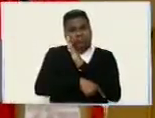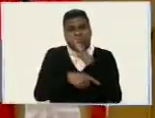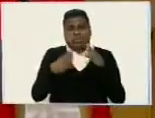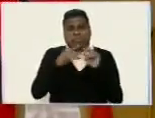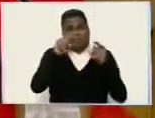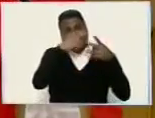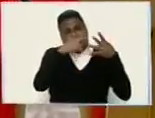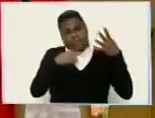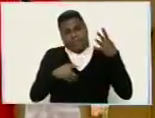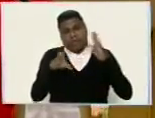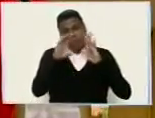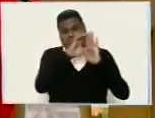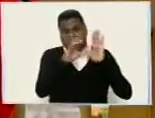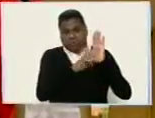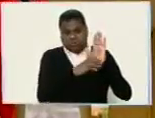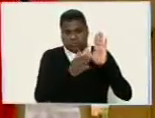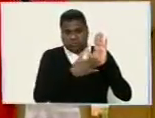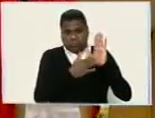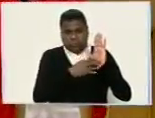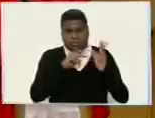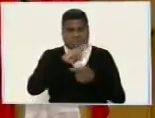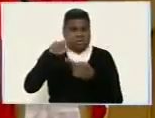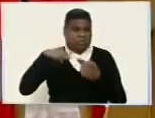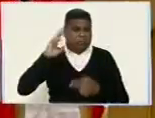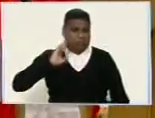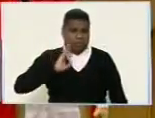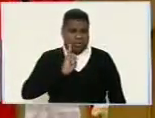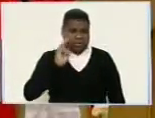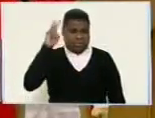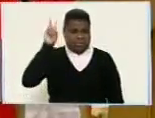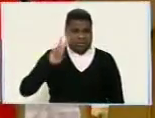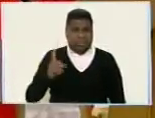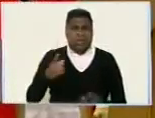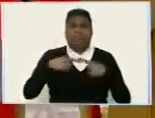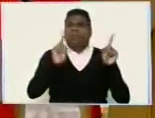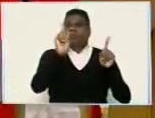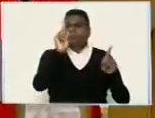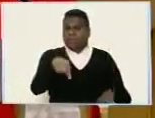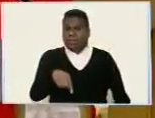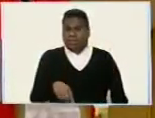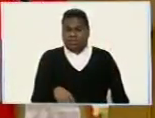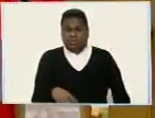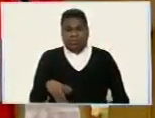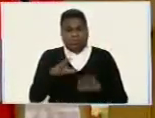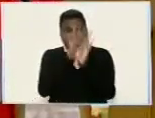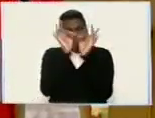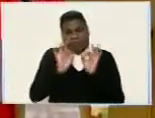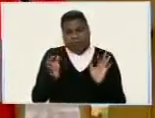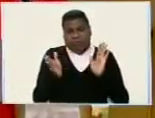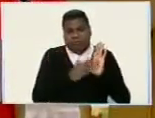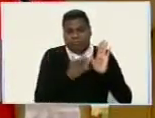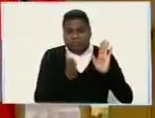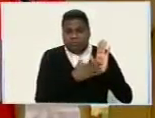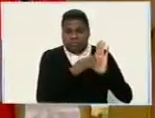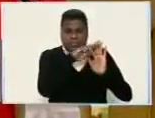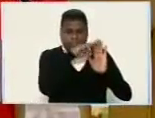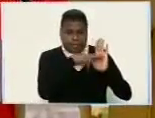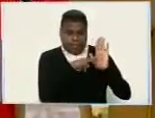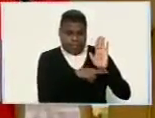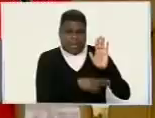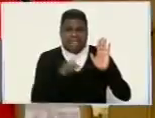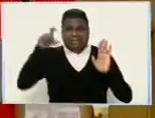en la Constitución de la República Bolivariana de Venezuela. Pero además, un modelo que necesita